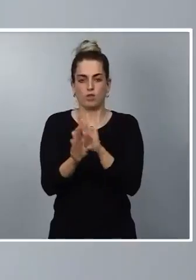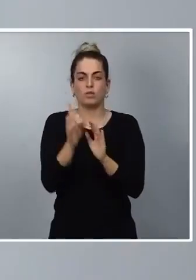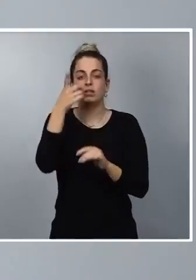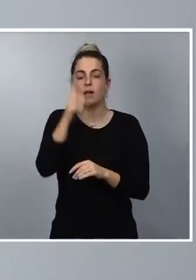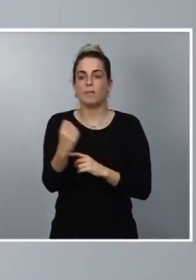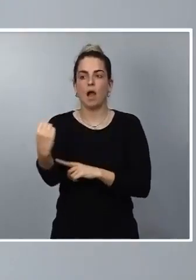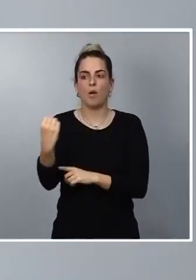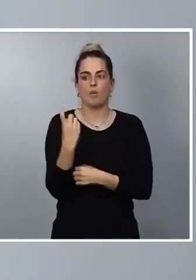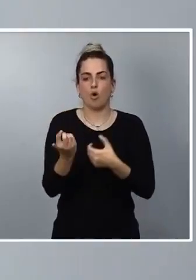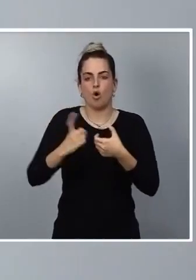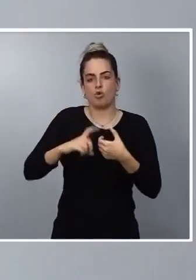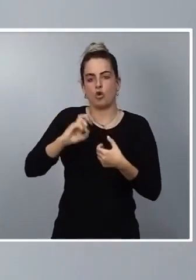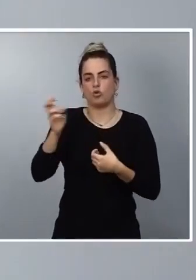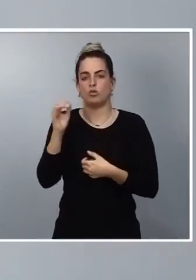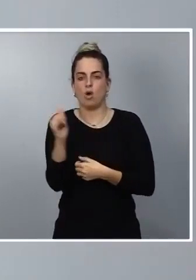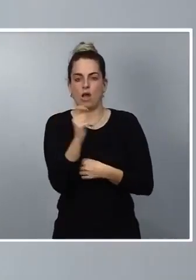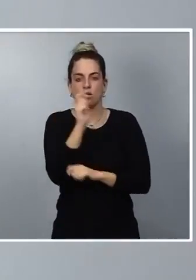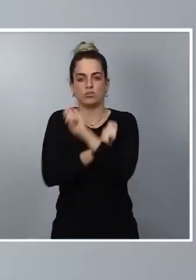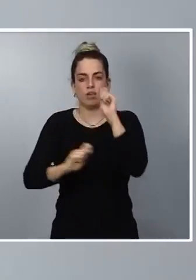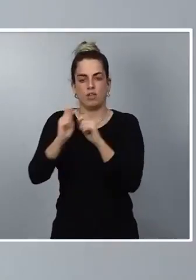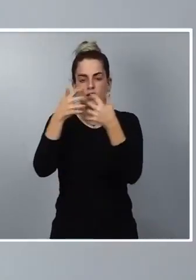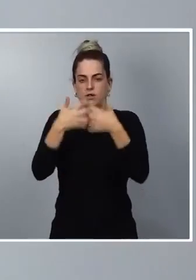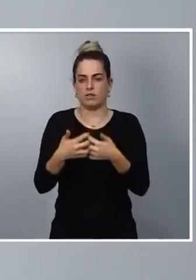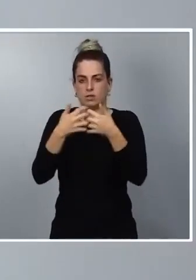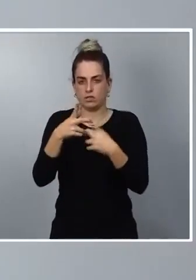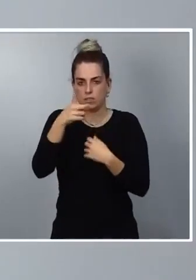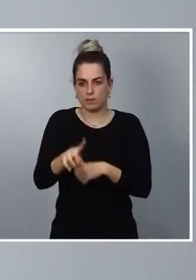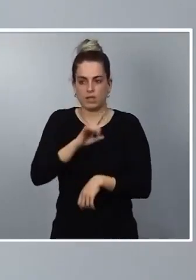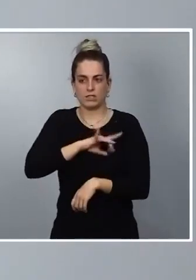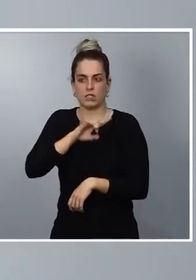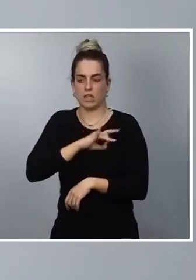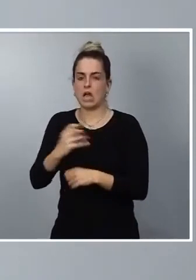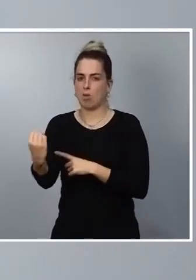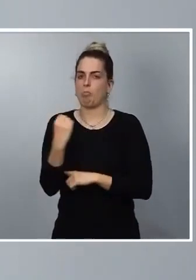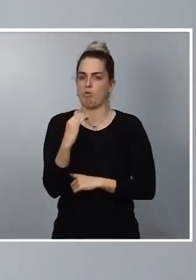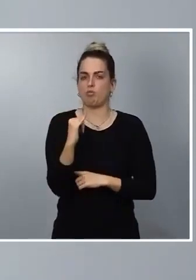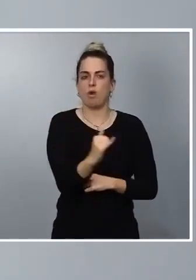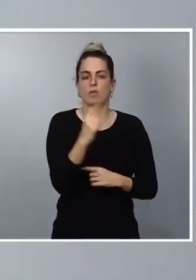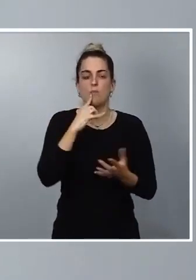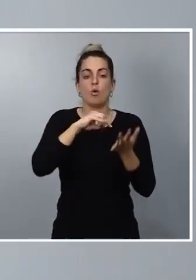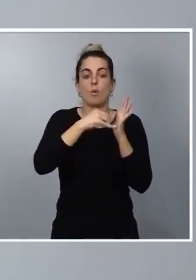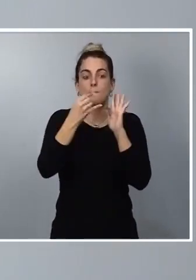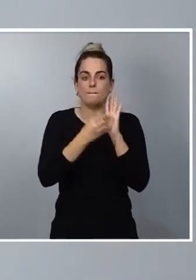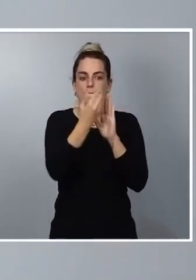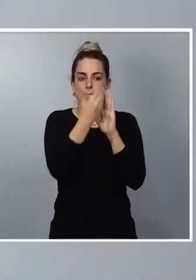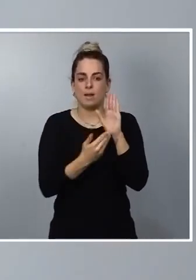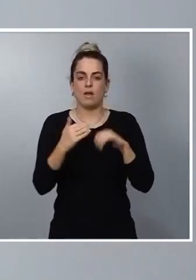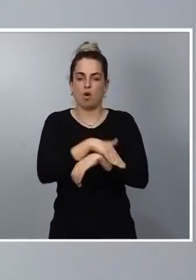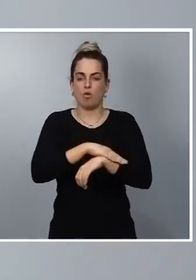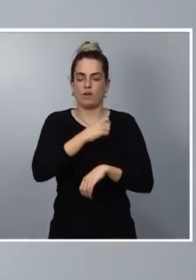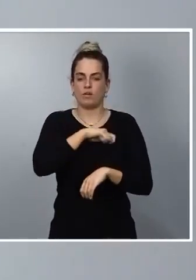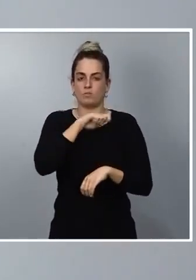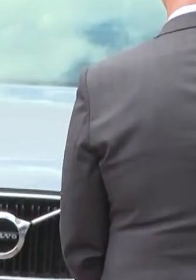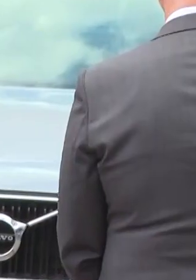de las asociaciones industriales, de los sindicatos de cara al plan que el Gobierno de España está en este momento